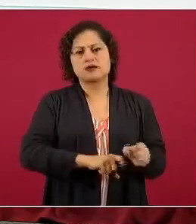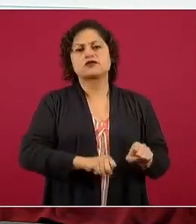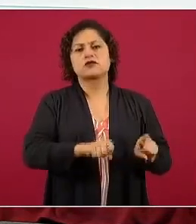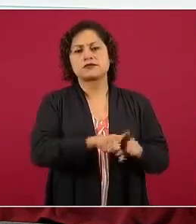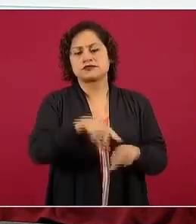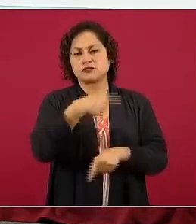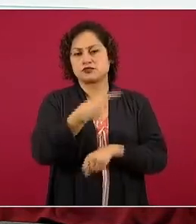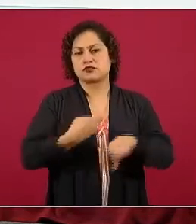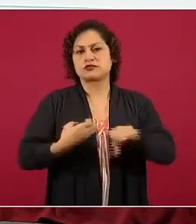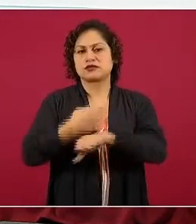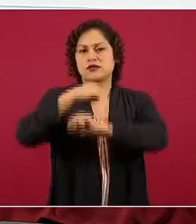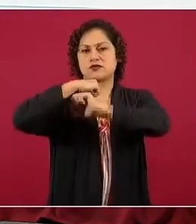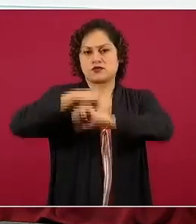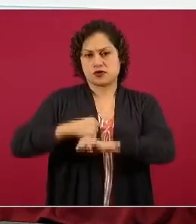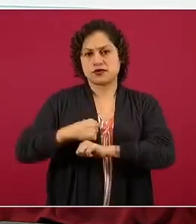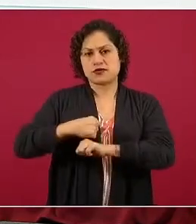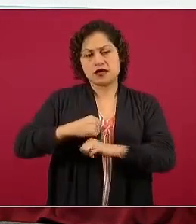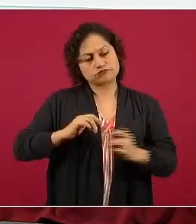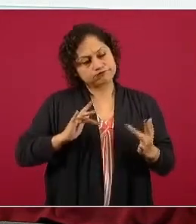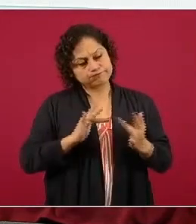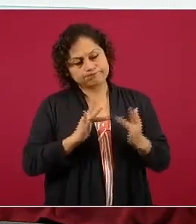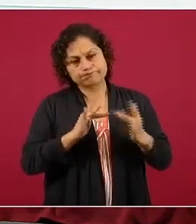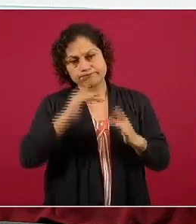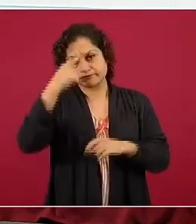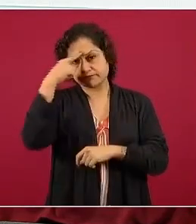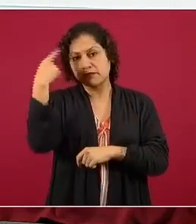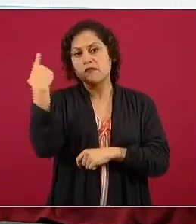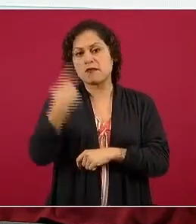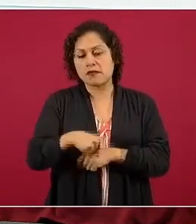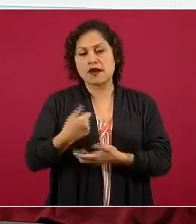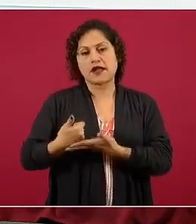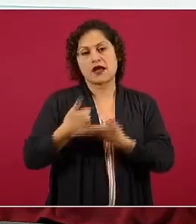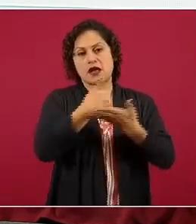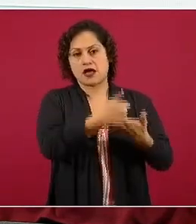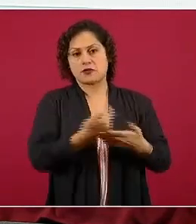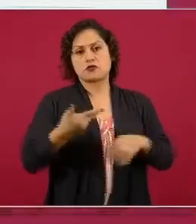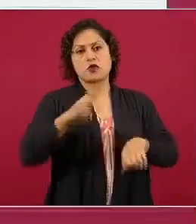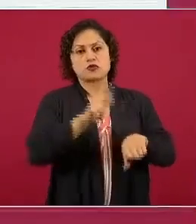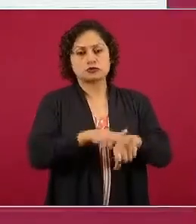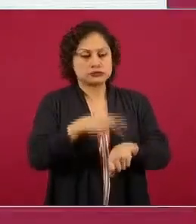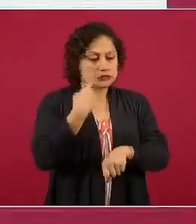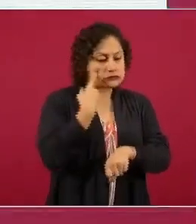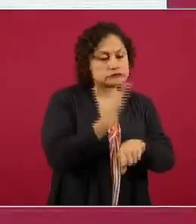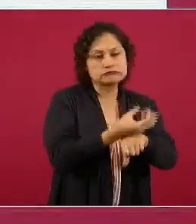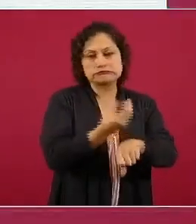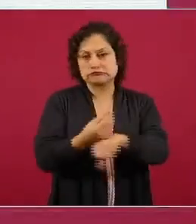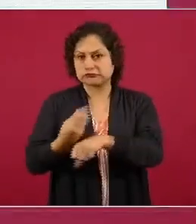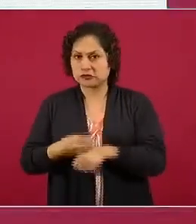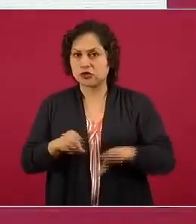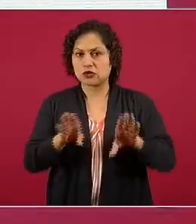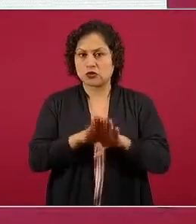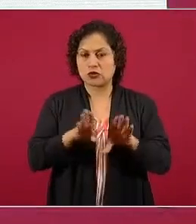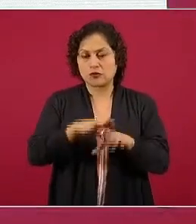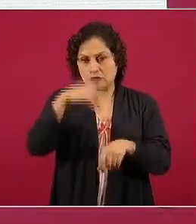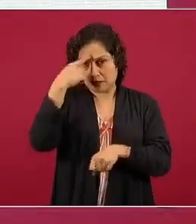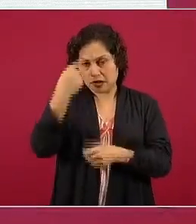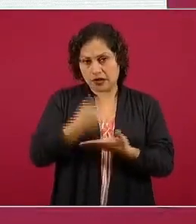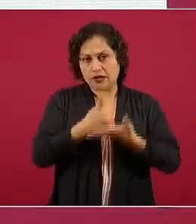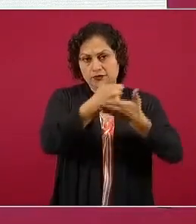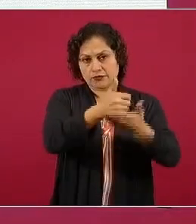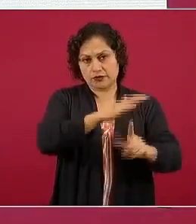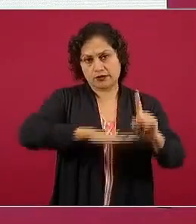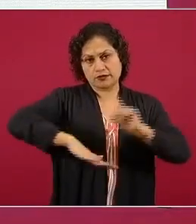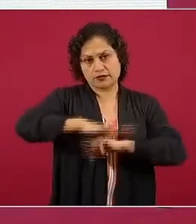para facilitar, incrementar el apoyo hospitalario y también incrementar las acciones de mitigación en la